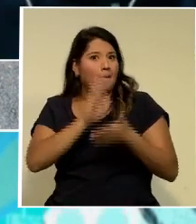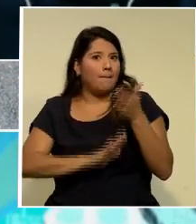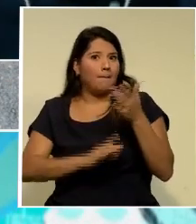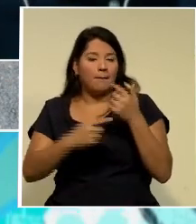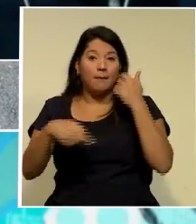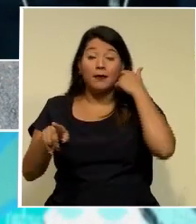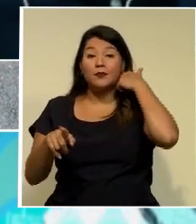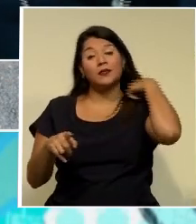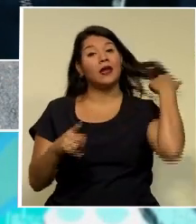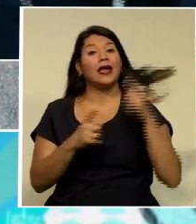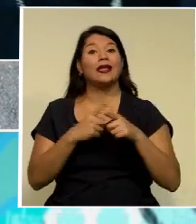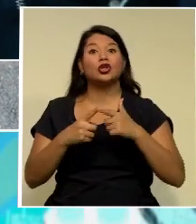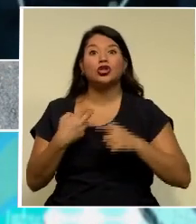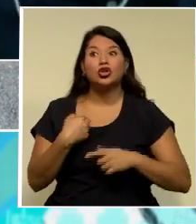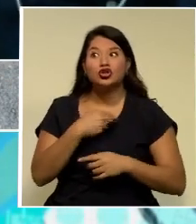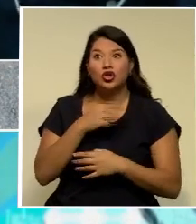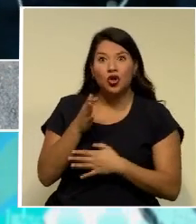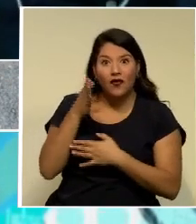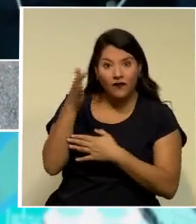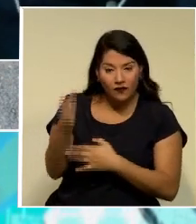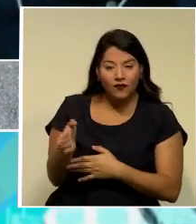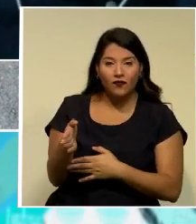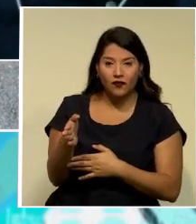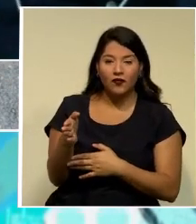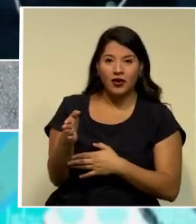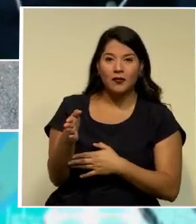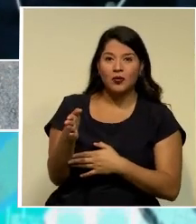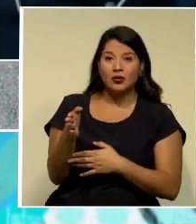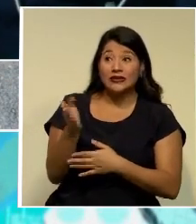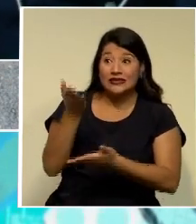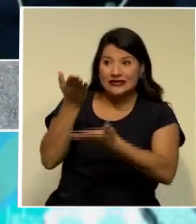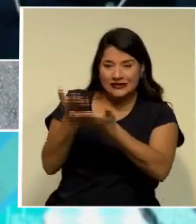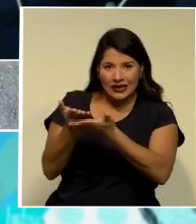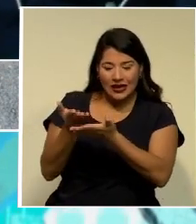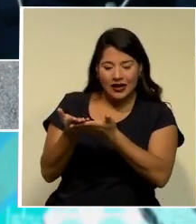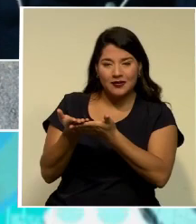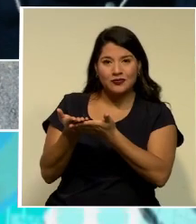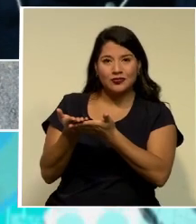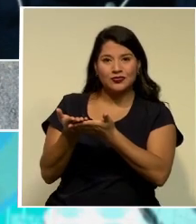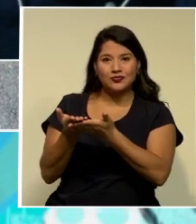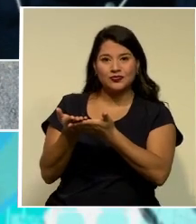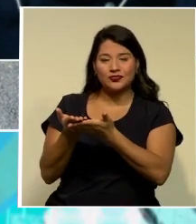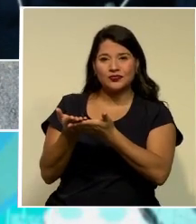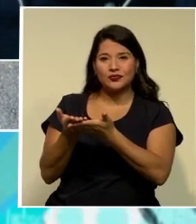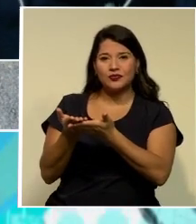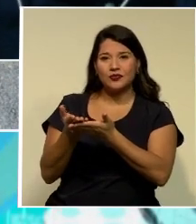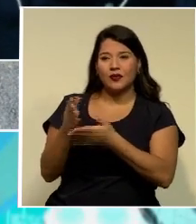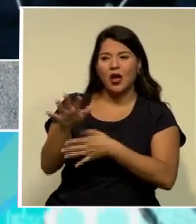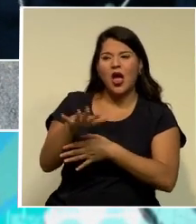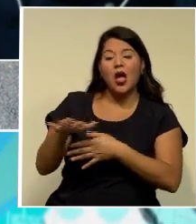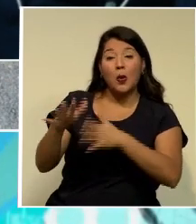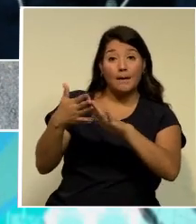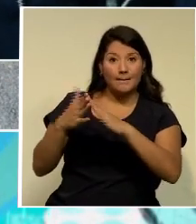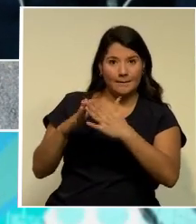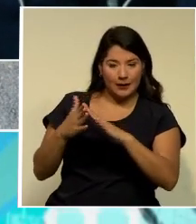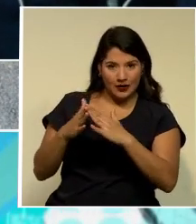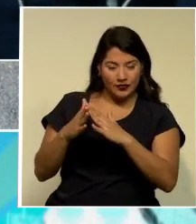fuimos, llegamos a esta parte de la ciudad, que es un barrio en realidad.